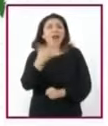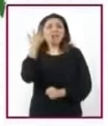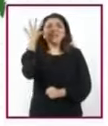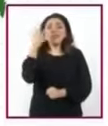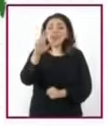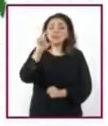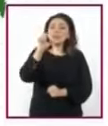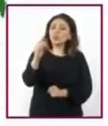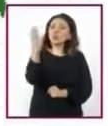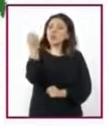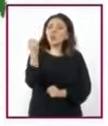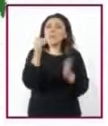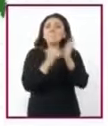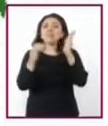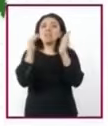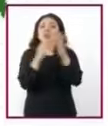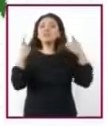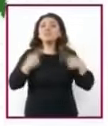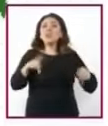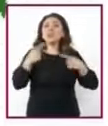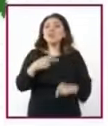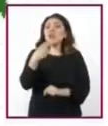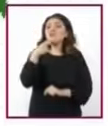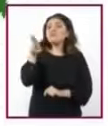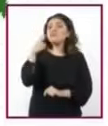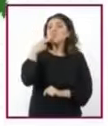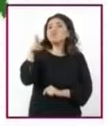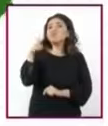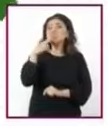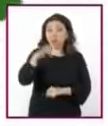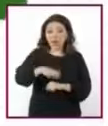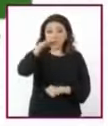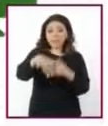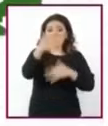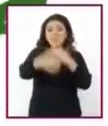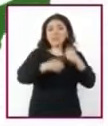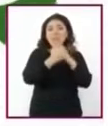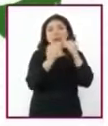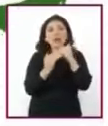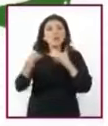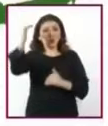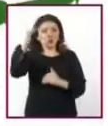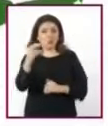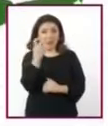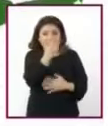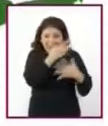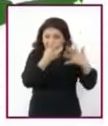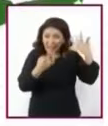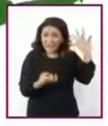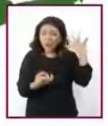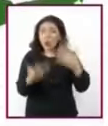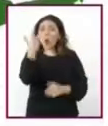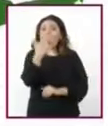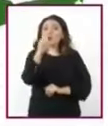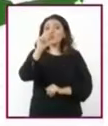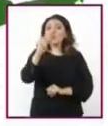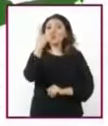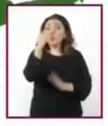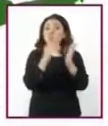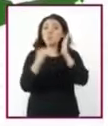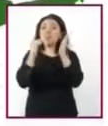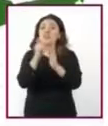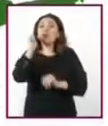existen 10.9 millones de fumadores mayores de 15 años. De ellos,